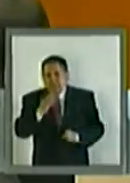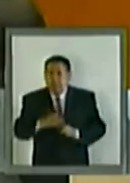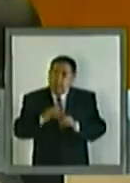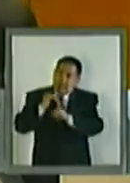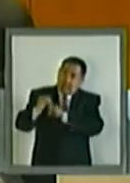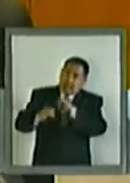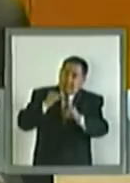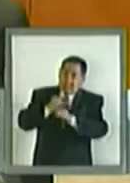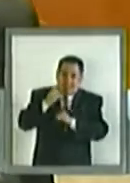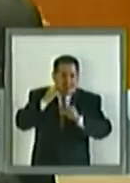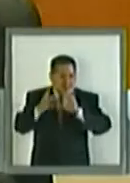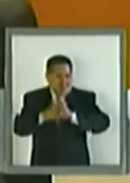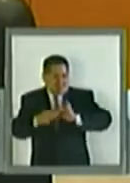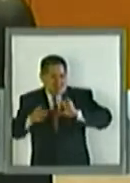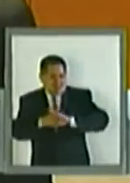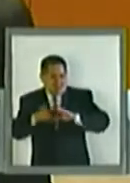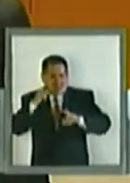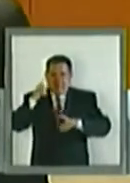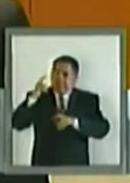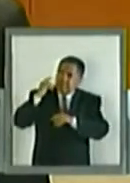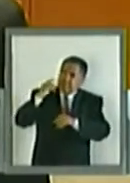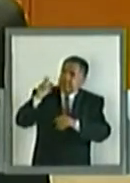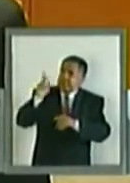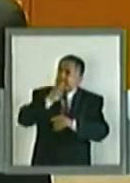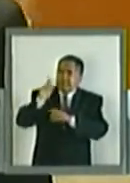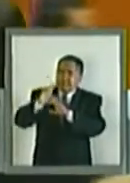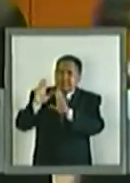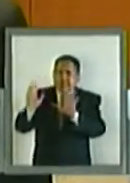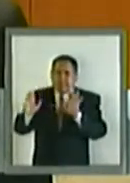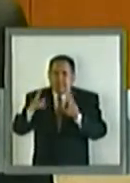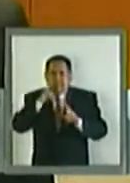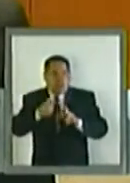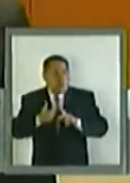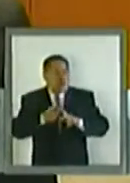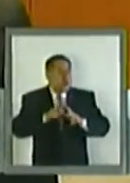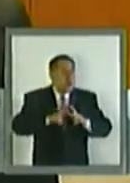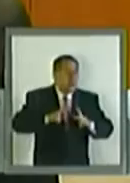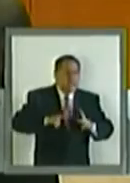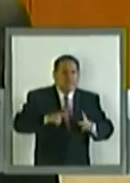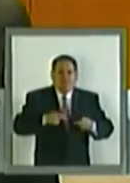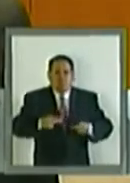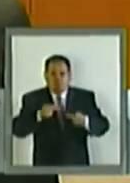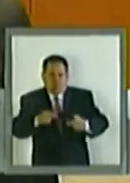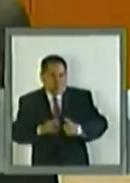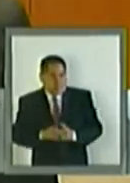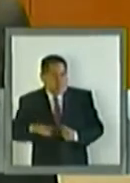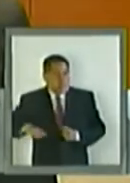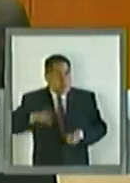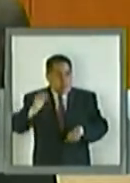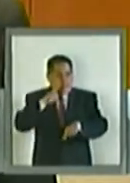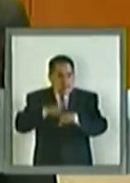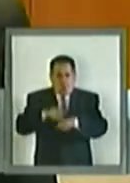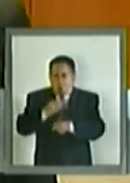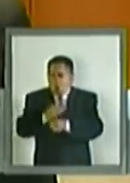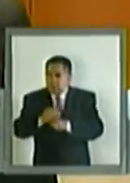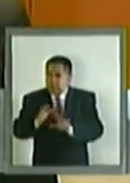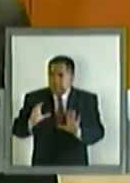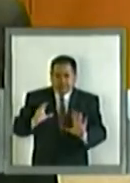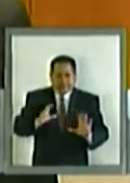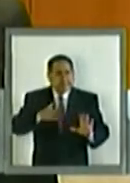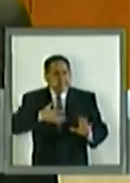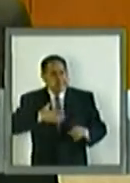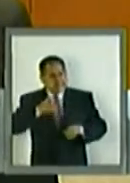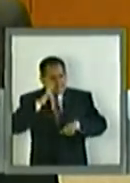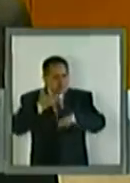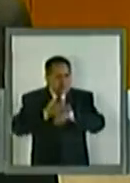internacional de un sector energético volátil y estratégico se fija por los mercados. el gobierno federal está actuando de forma